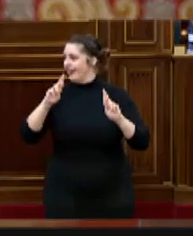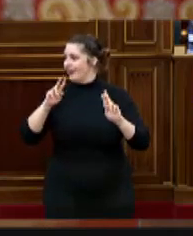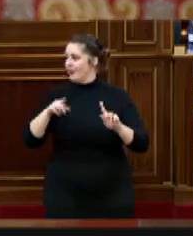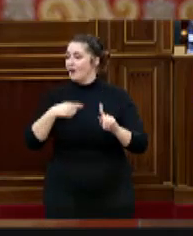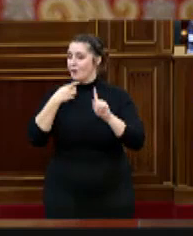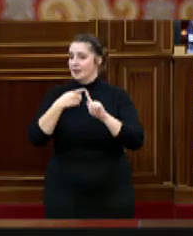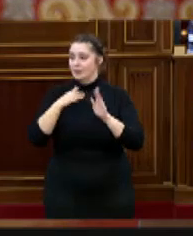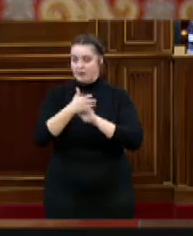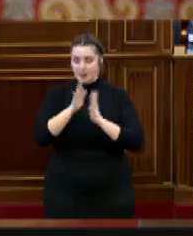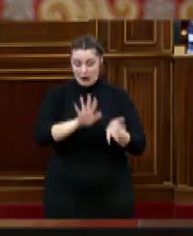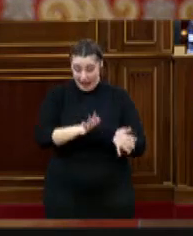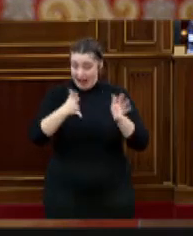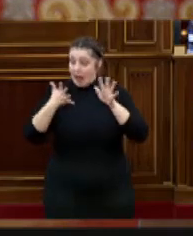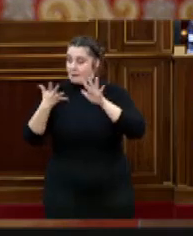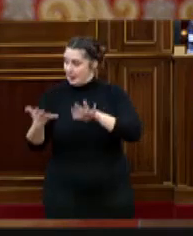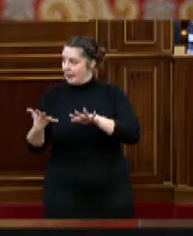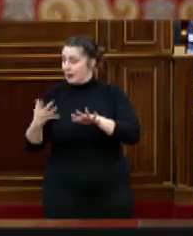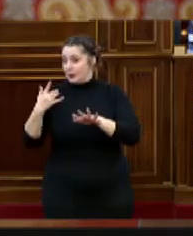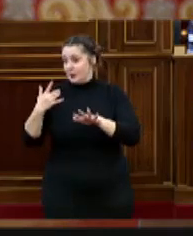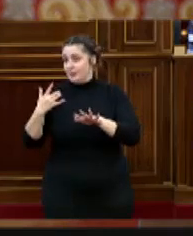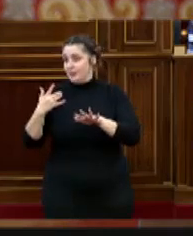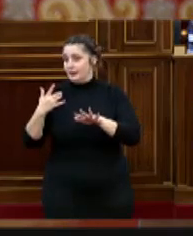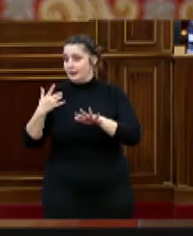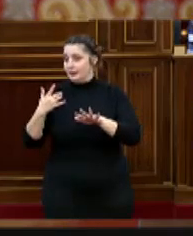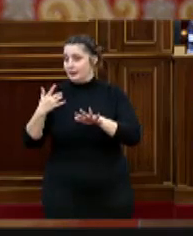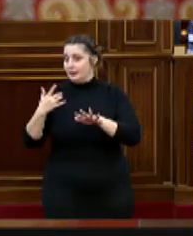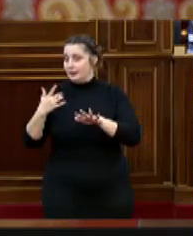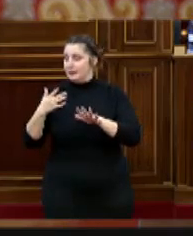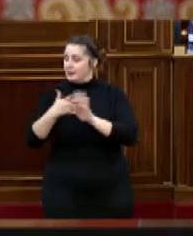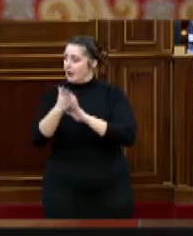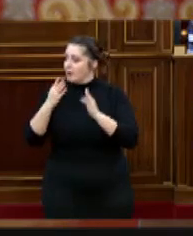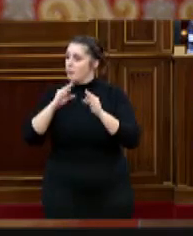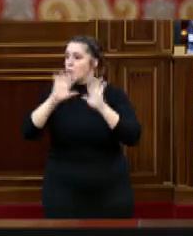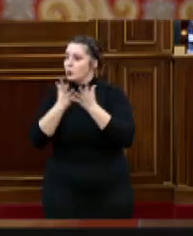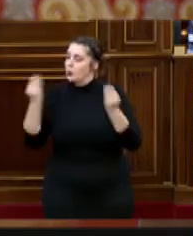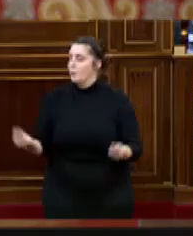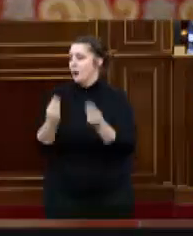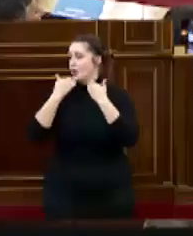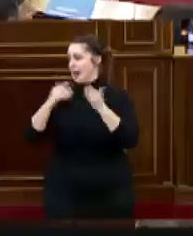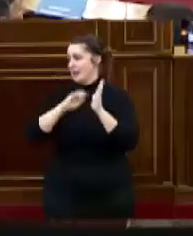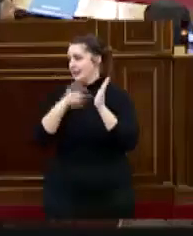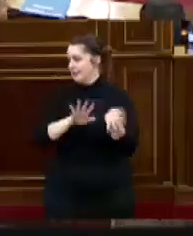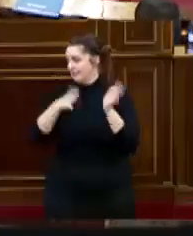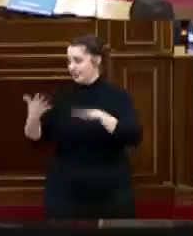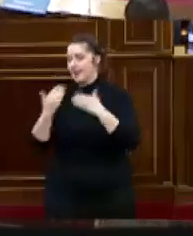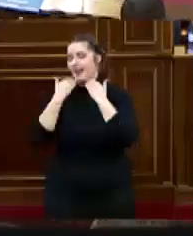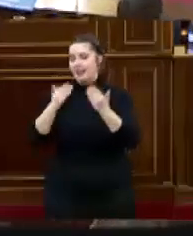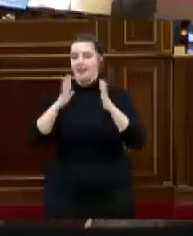con su aplicación lograremos hacer un mundo mejor Muchísimas gracias